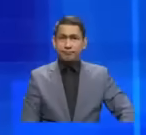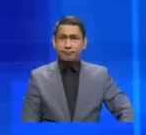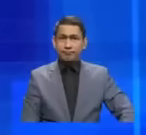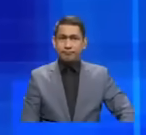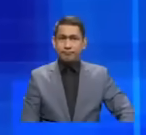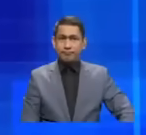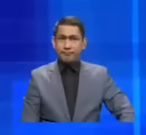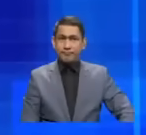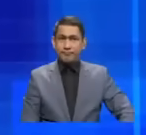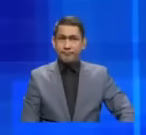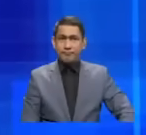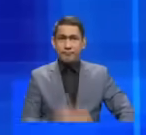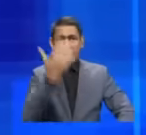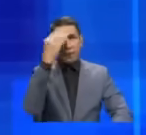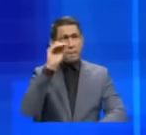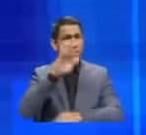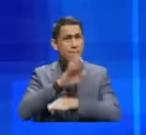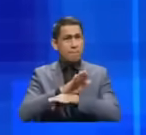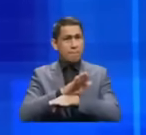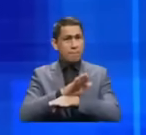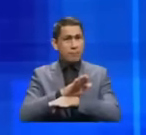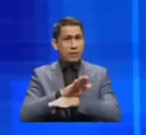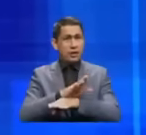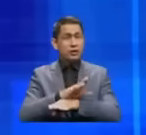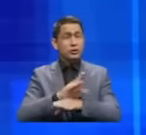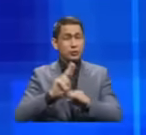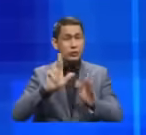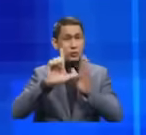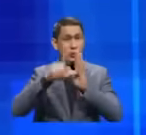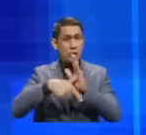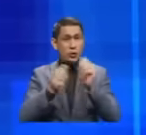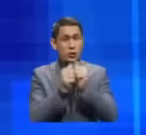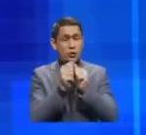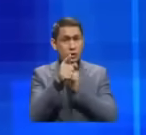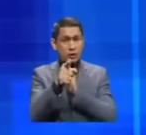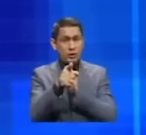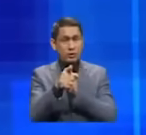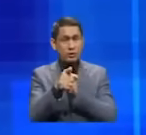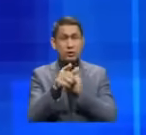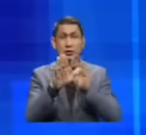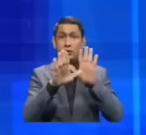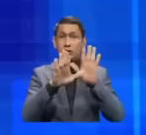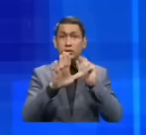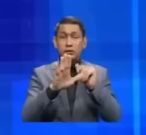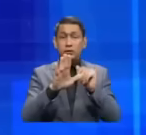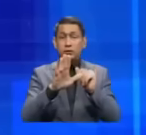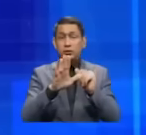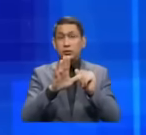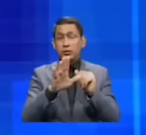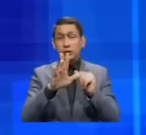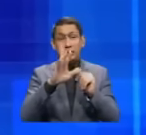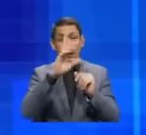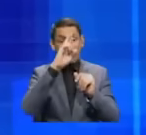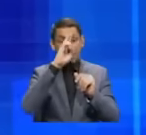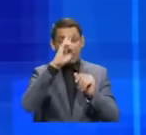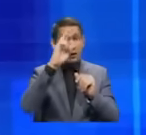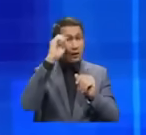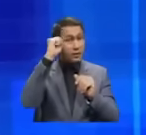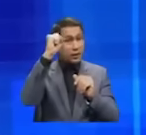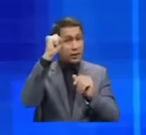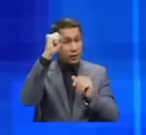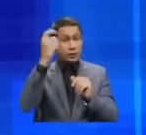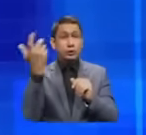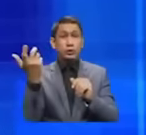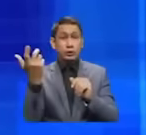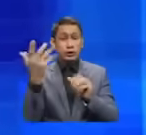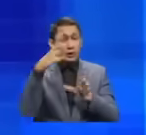Muy buenas tardes, gracias Jorge. Estamos contigo en minutos. Y una vulneración de derechos de connotación sexual a través de